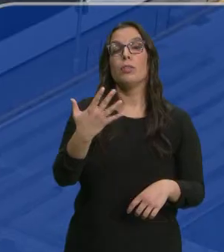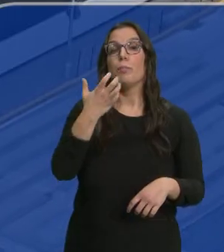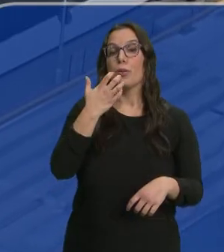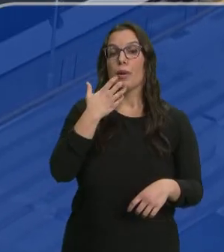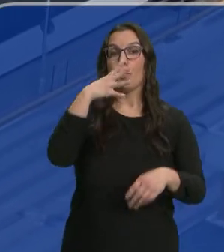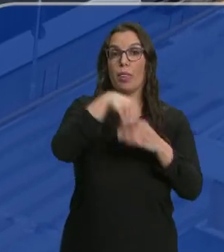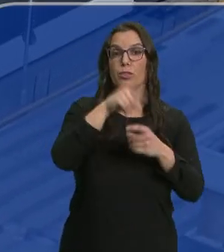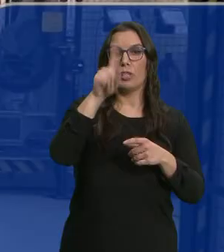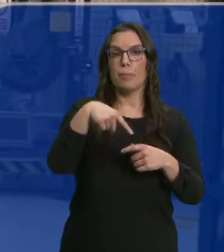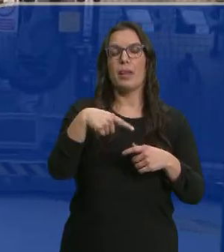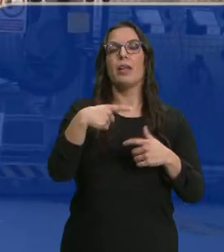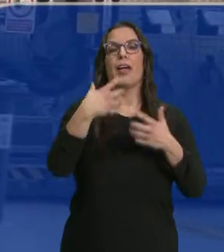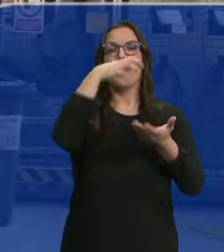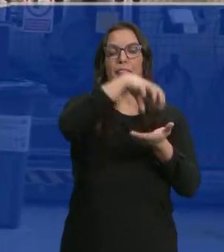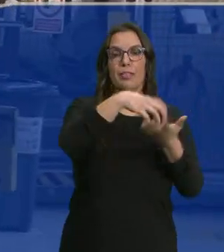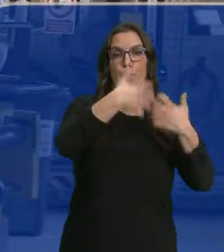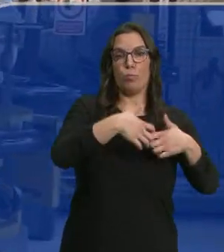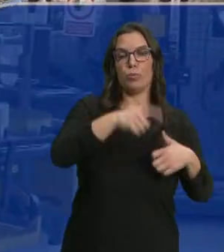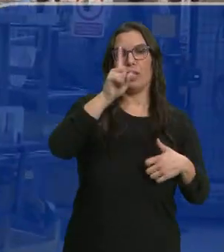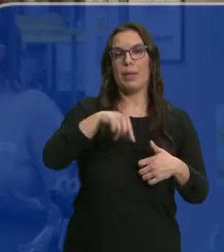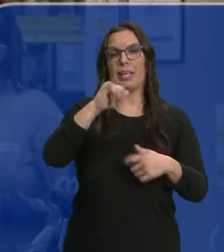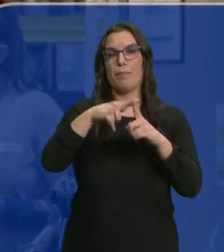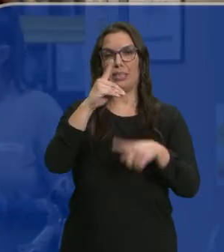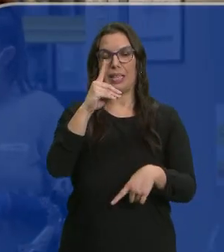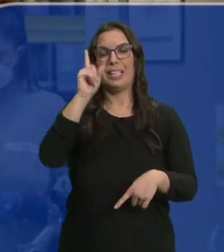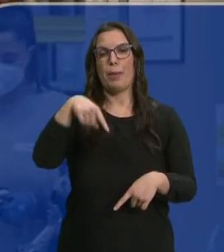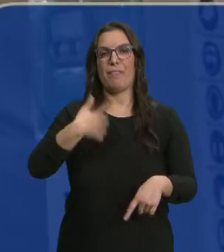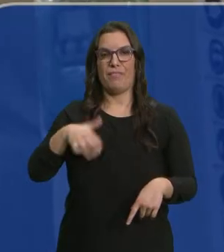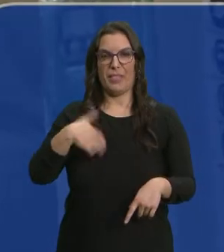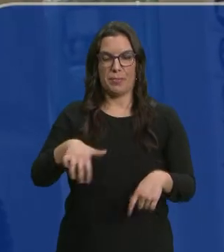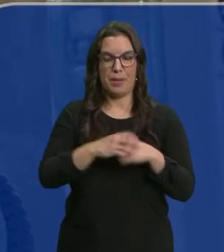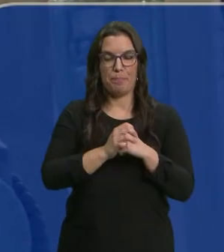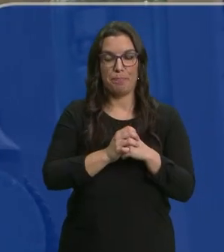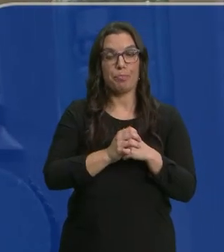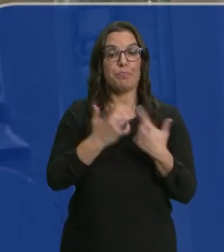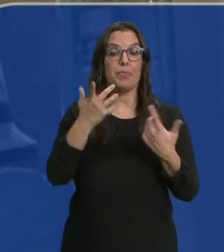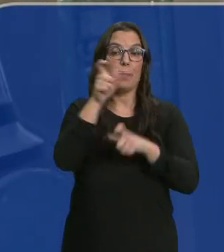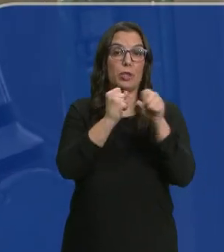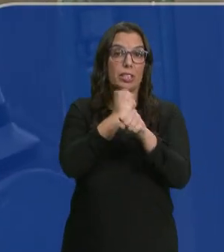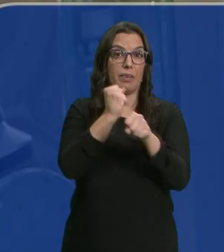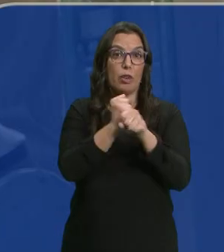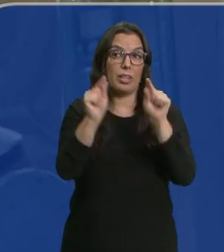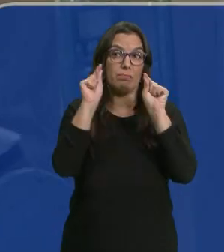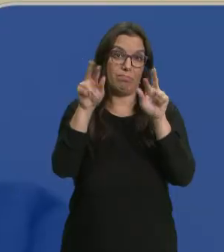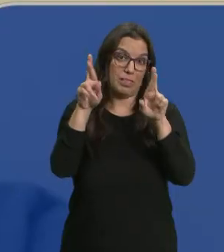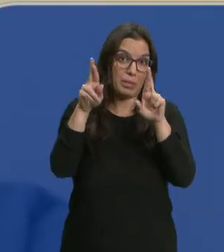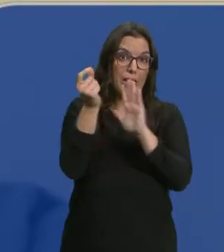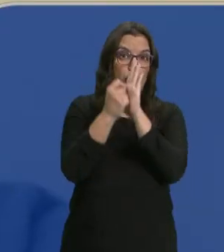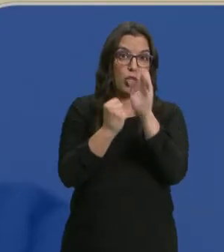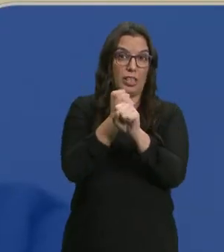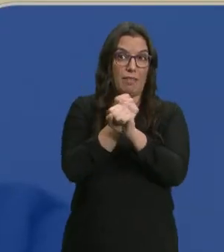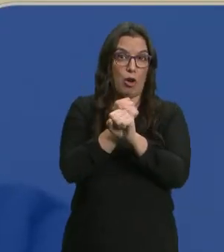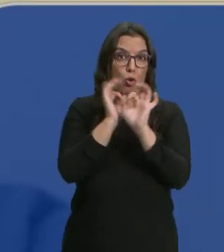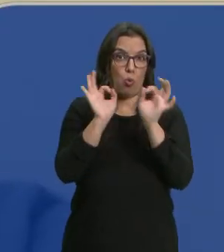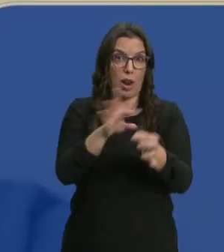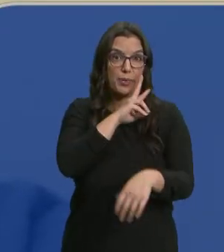la planta de motores y el centro de I+D de Valladolid y la factoría de Sevilla. Los trabajadores esperan que no afecte a sus condiciones.